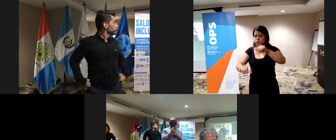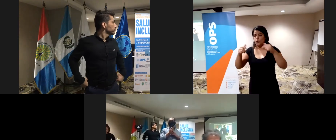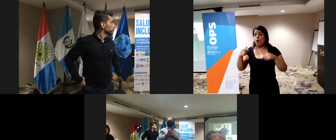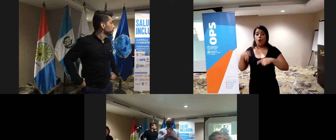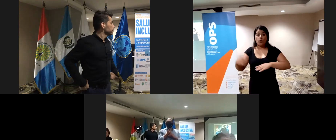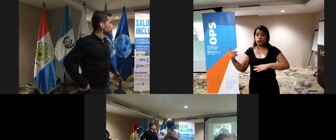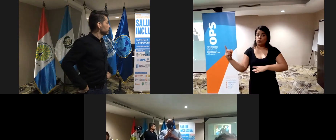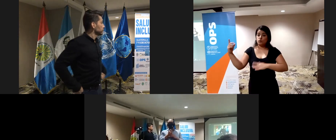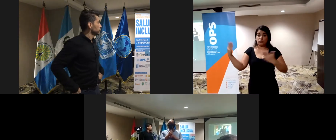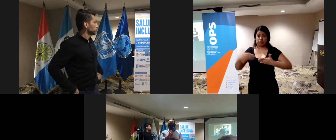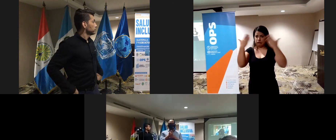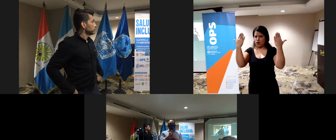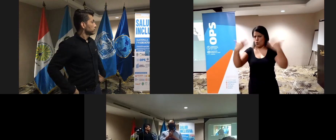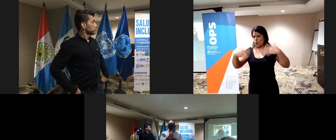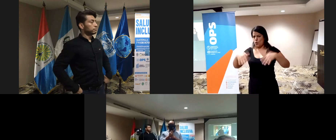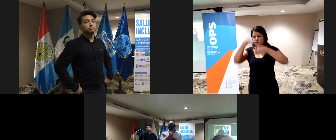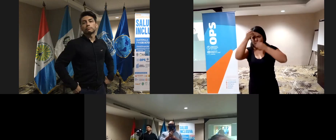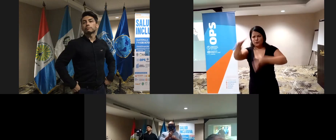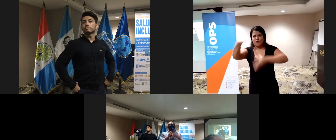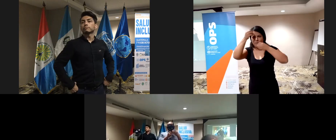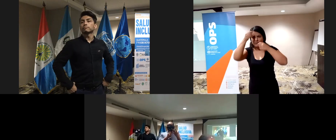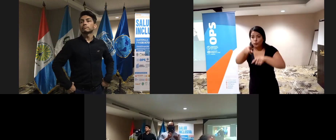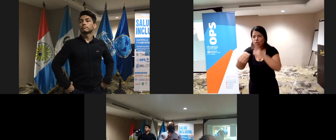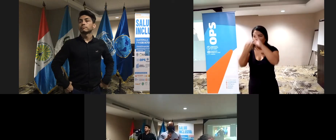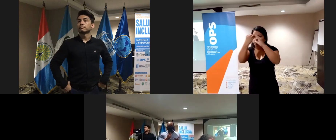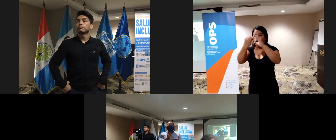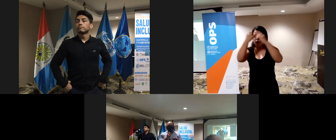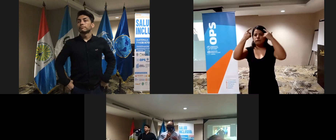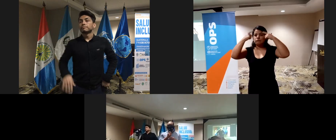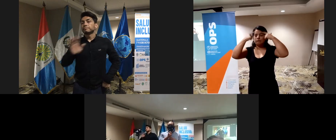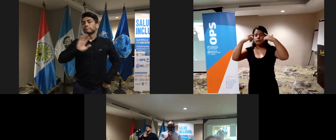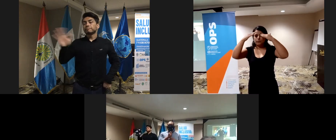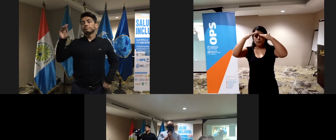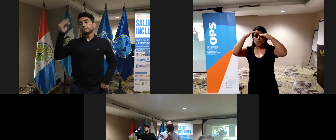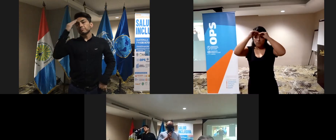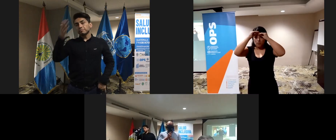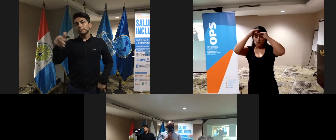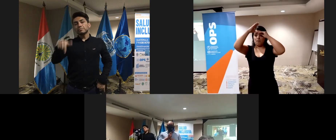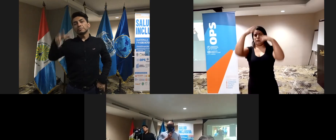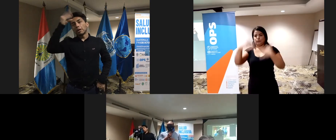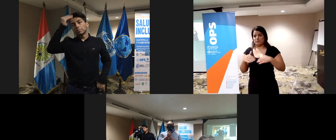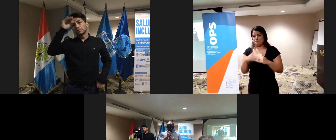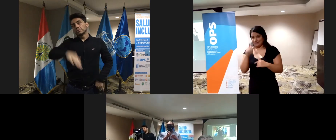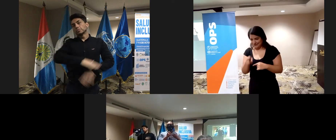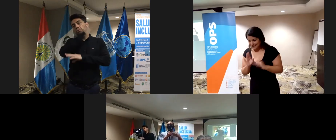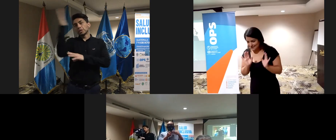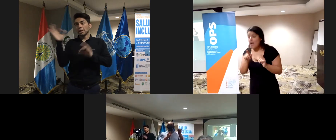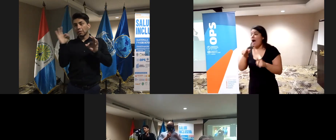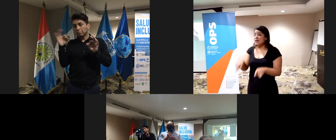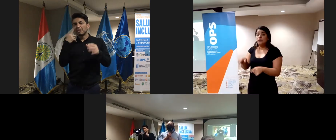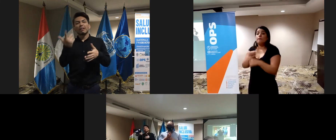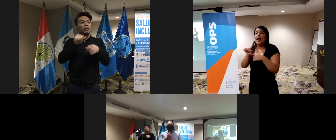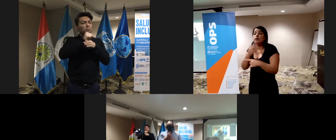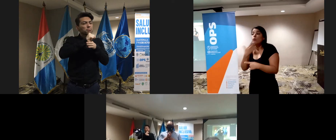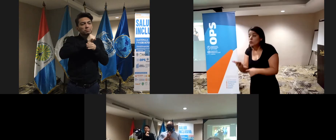de mucho aprendizaje, mucha información y vemos cómo esas buenas prácticas que se van llevando aquí en Guatemala y en los